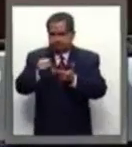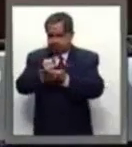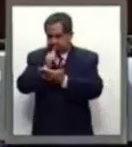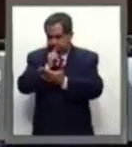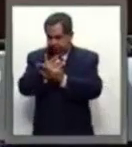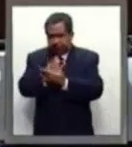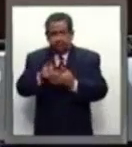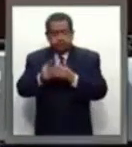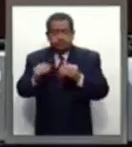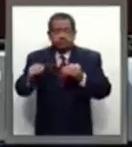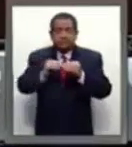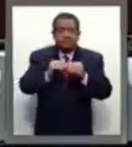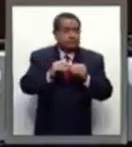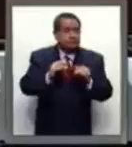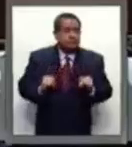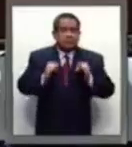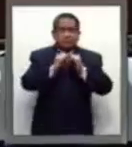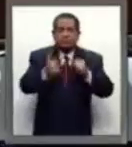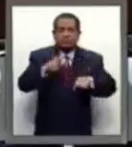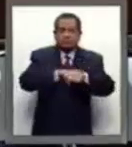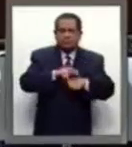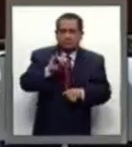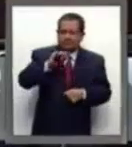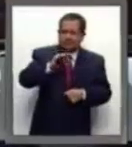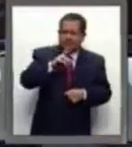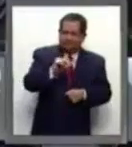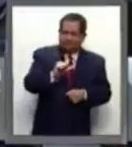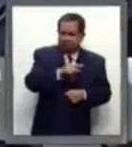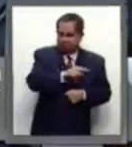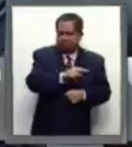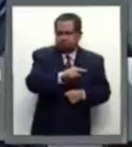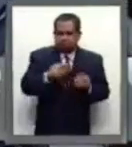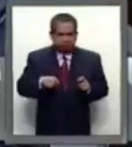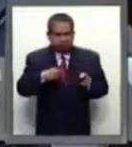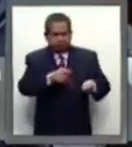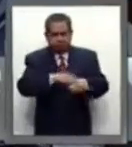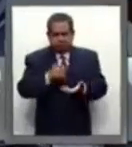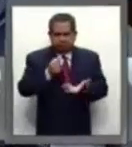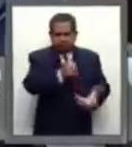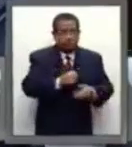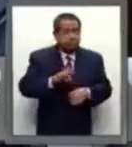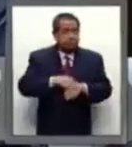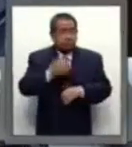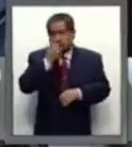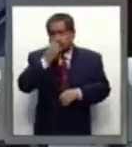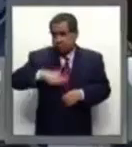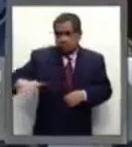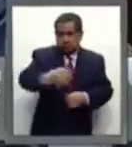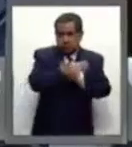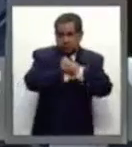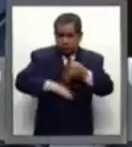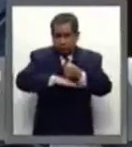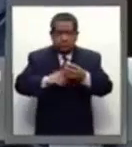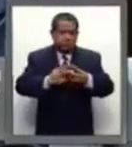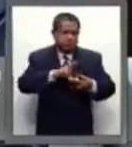el presupuesto del Instituto Nacional de la Infraestructura, INIFED, ya que en México del total de escuelas de educación básica públicas